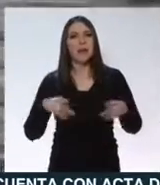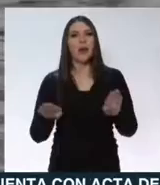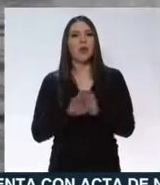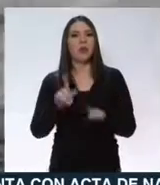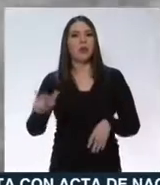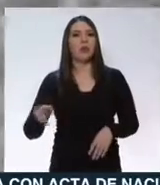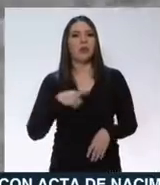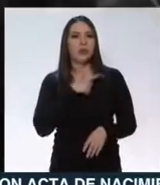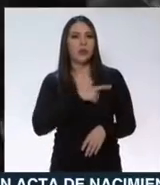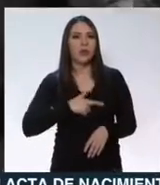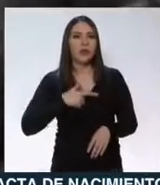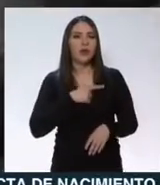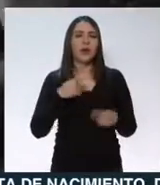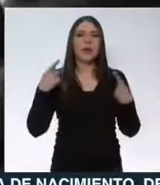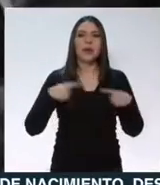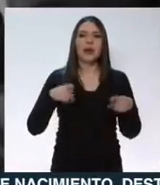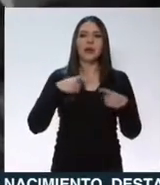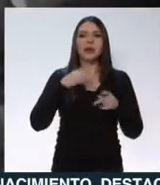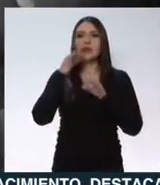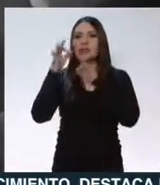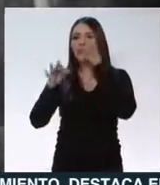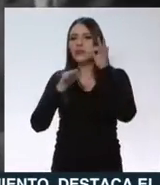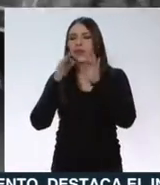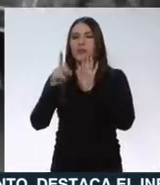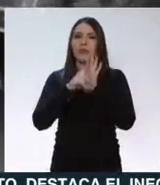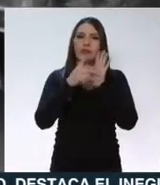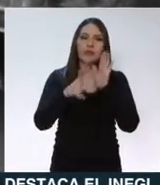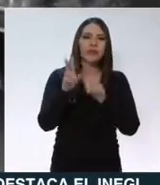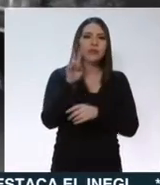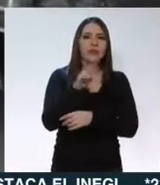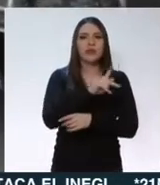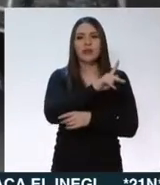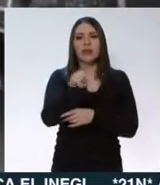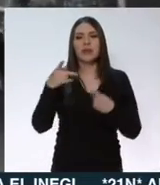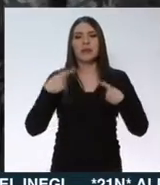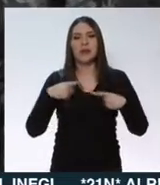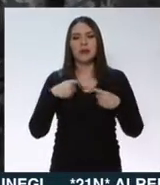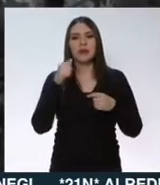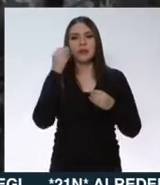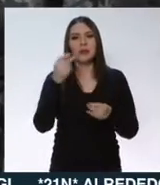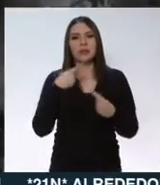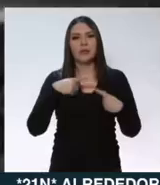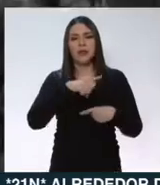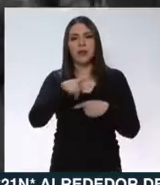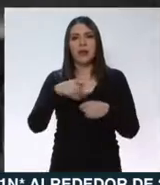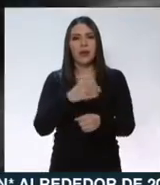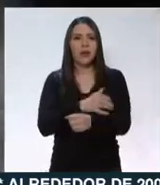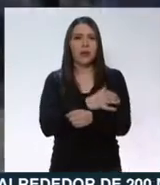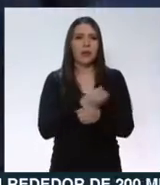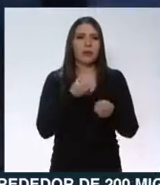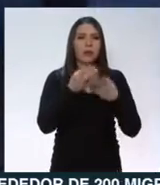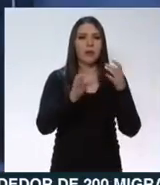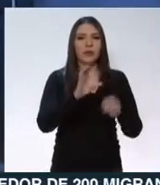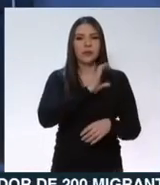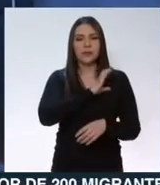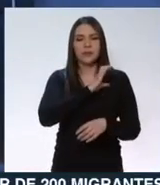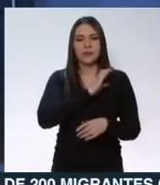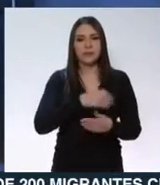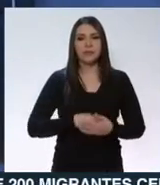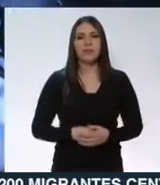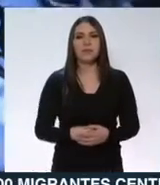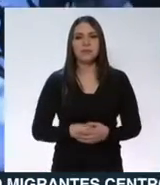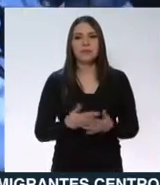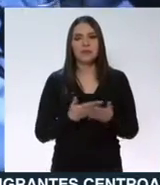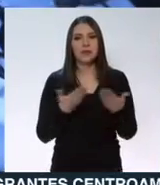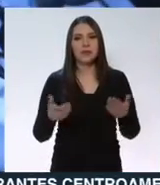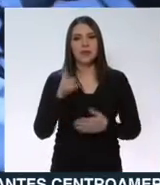recibido, lo que la prensa ha hecho, todo el cariño que he recibido de mis colegas. Estamos hablando con Marina de Tavira, nominada a